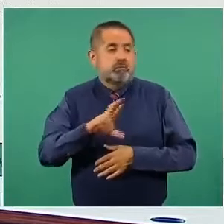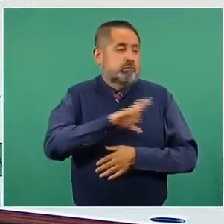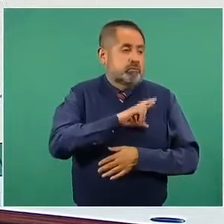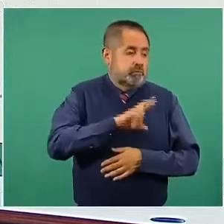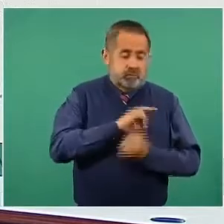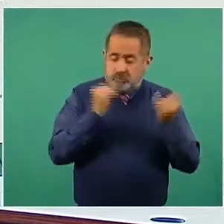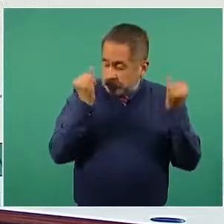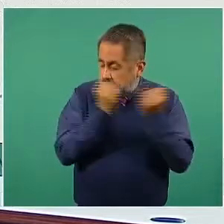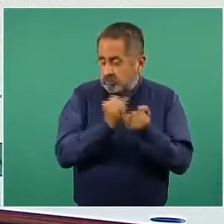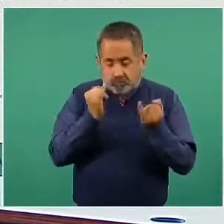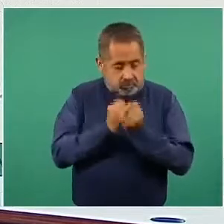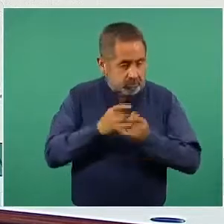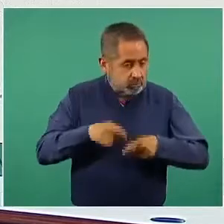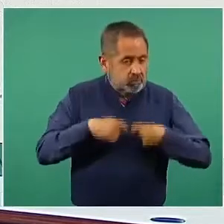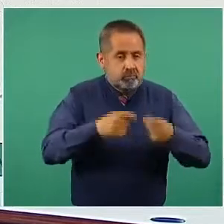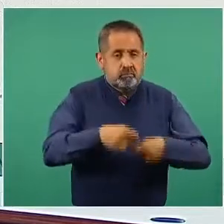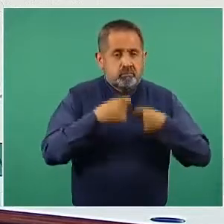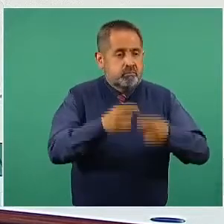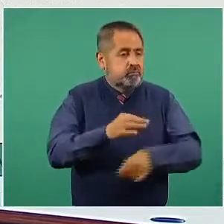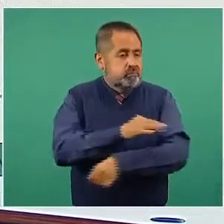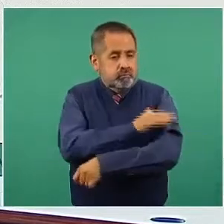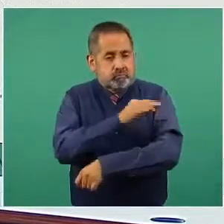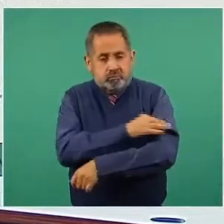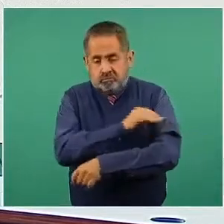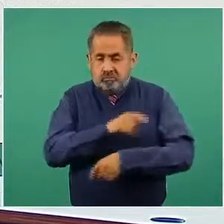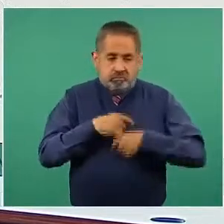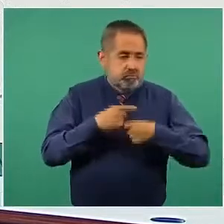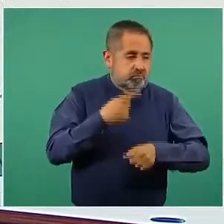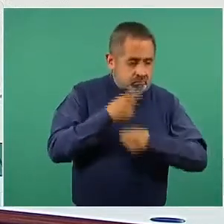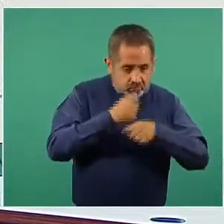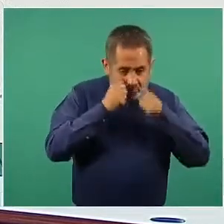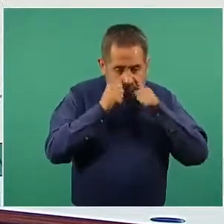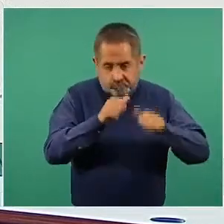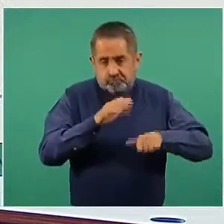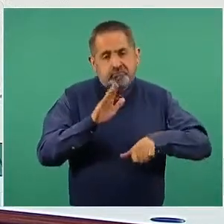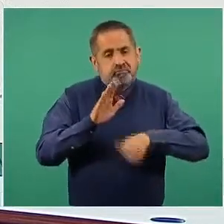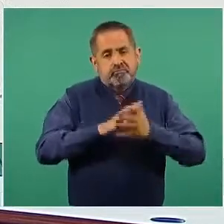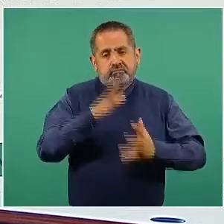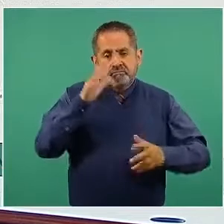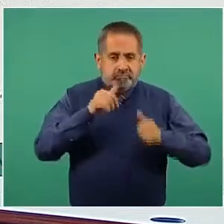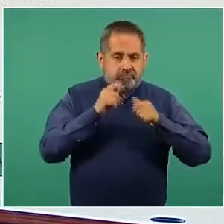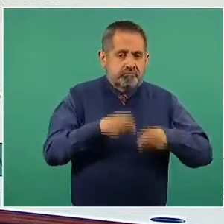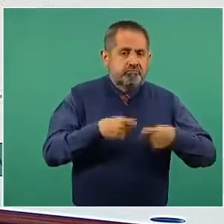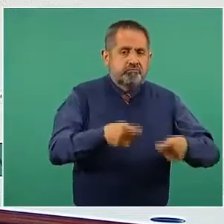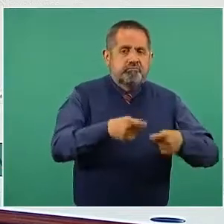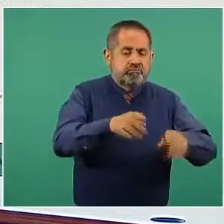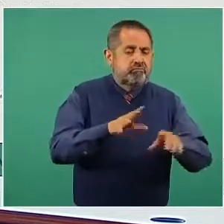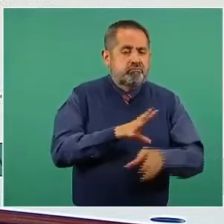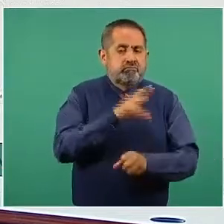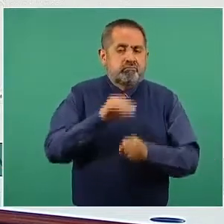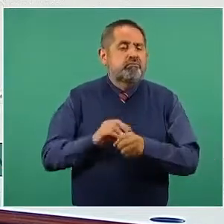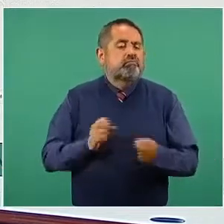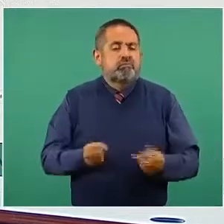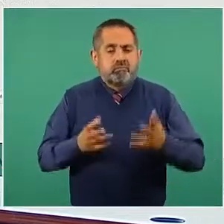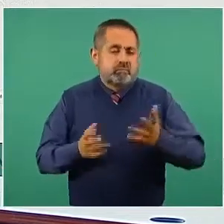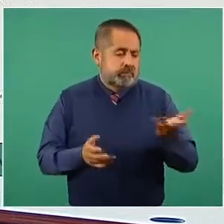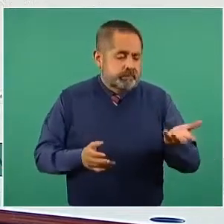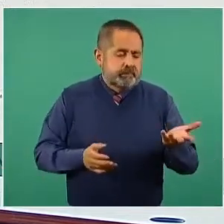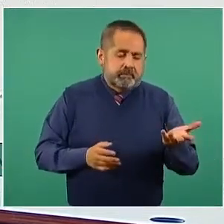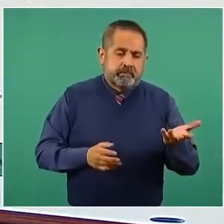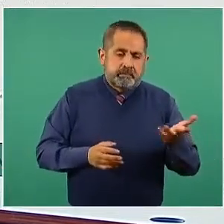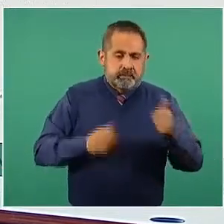instituciones públicas, siendo el de instituciones públicas, por supuesto, el mayoritario en términos de la